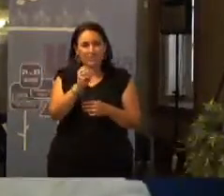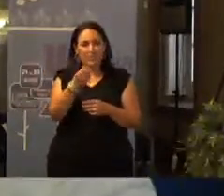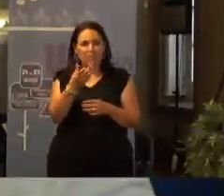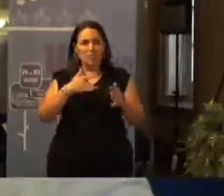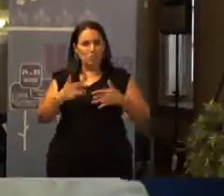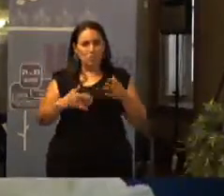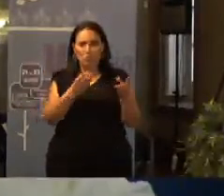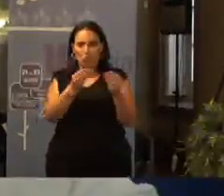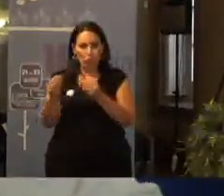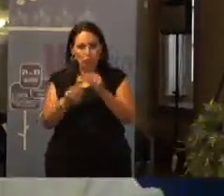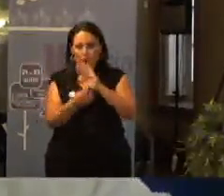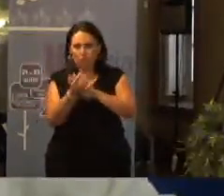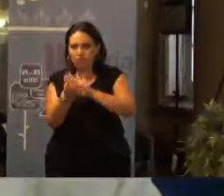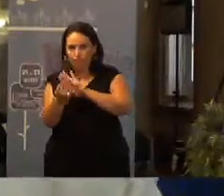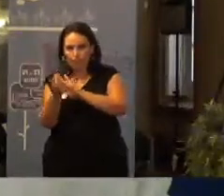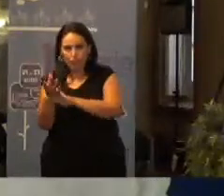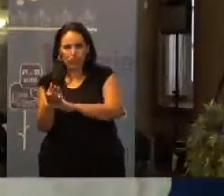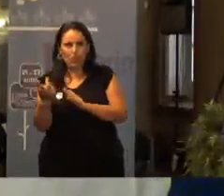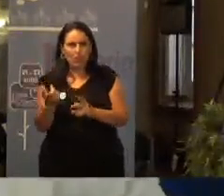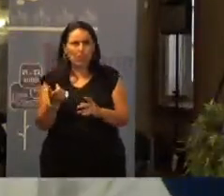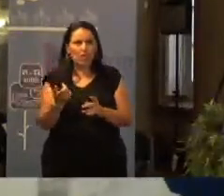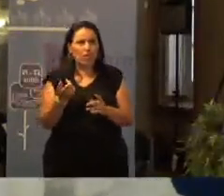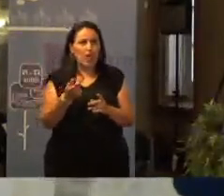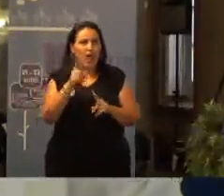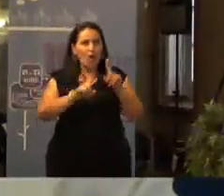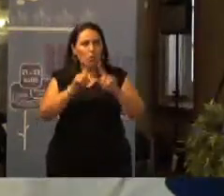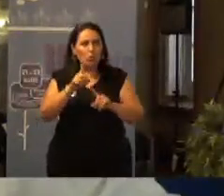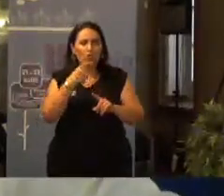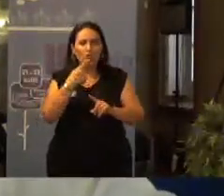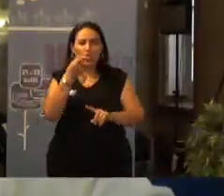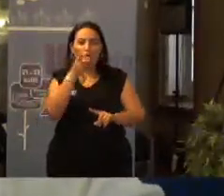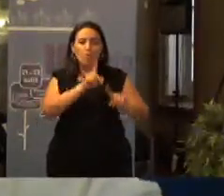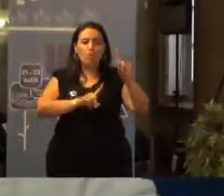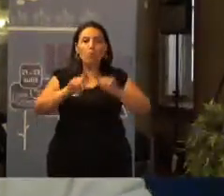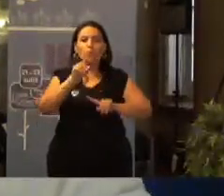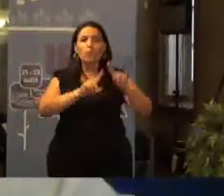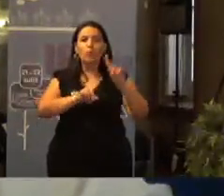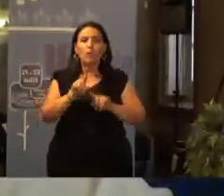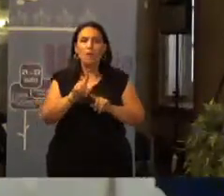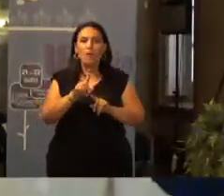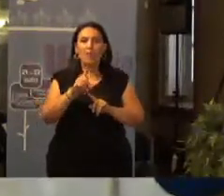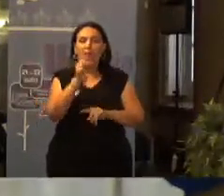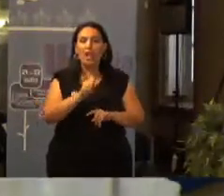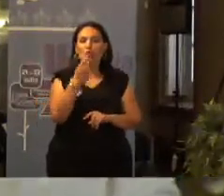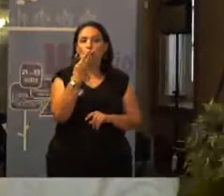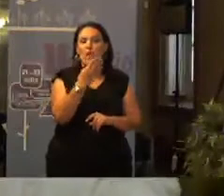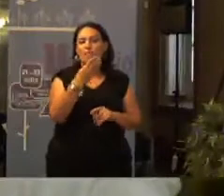dos que menciona como precedente ou prolegómeno da Revolución do 48, sabes cal é?